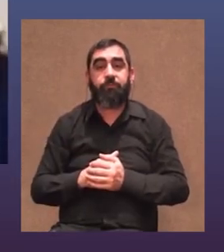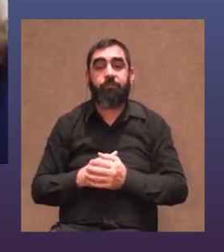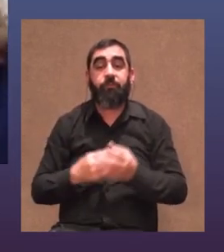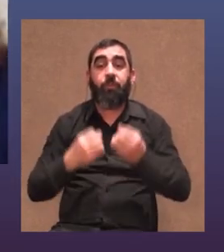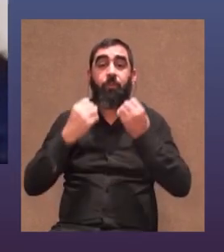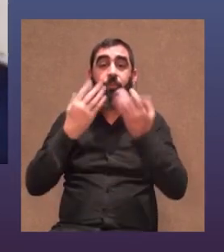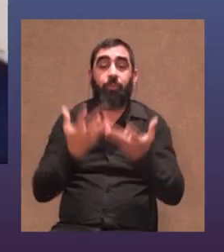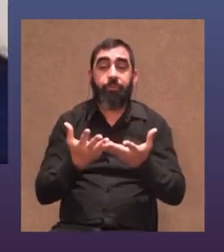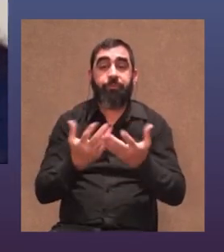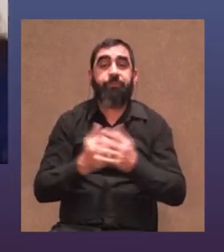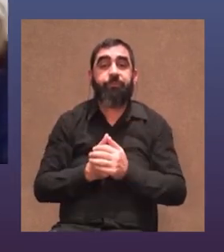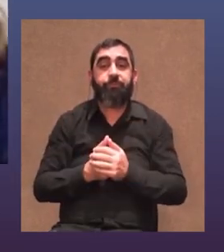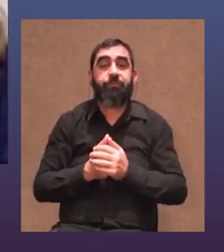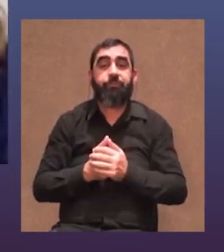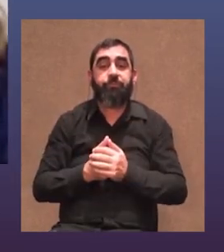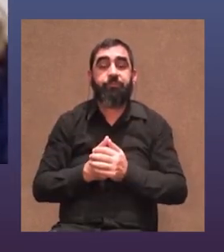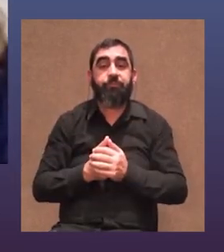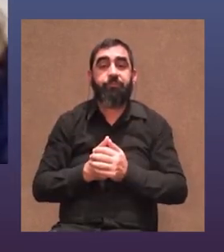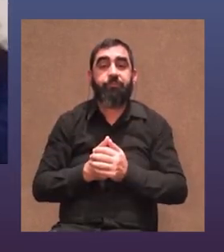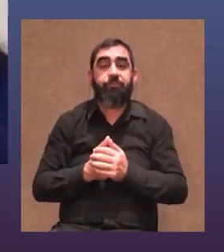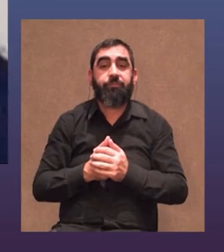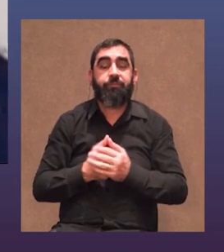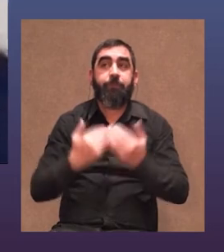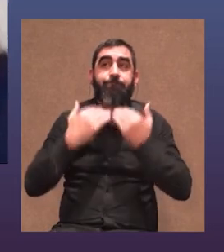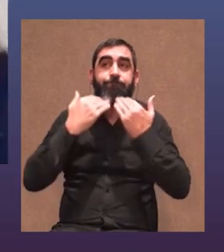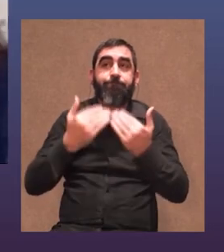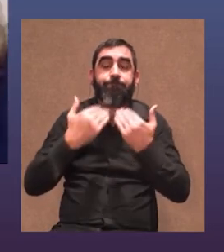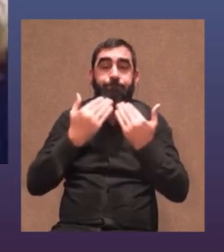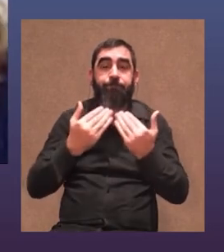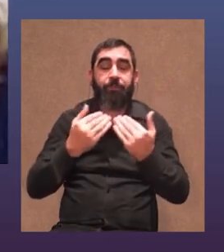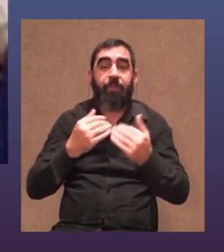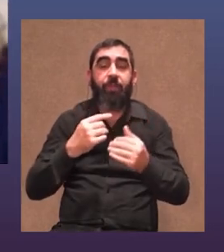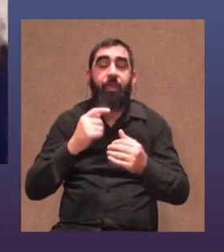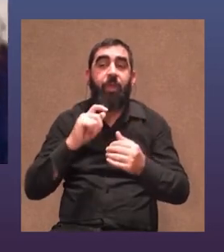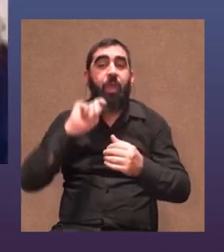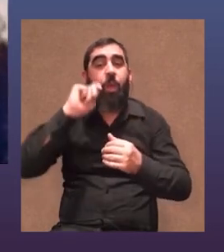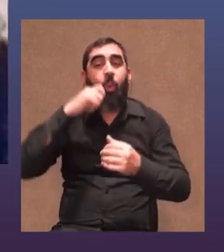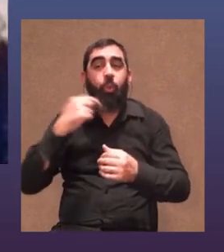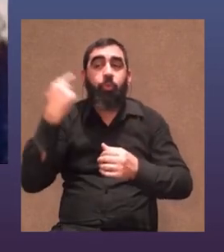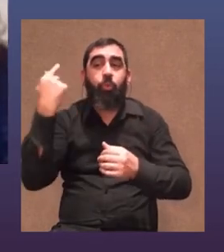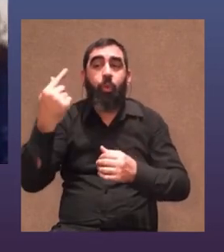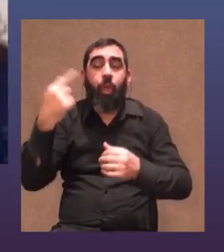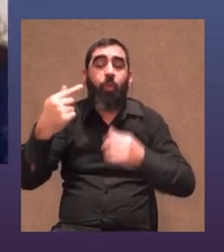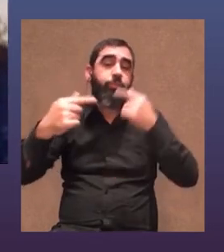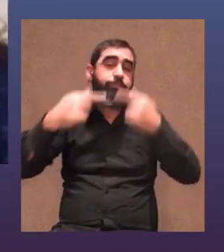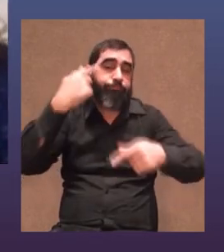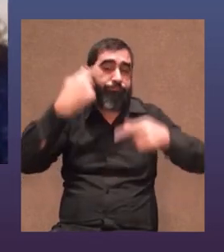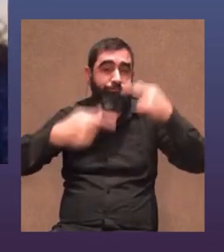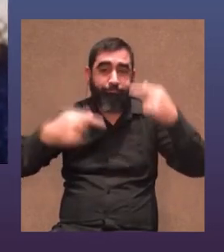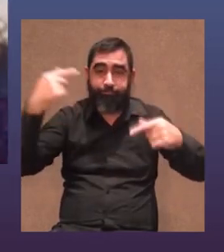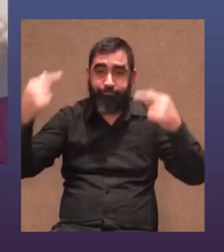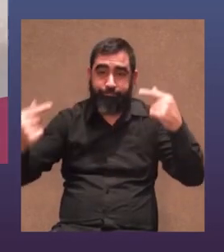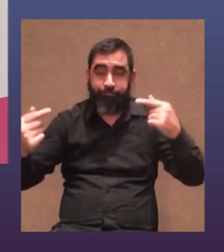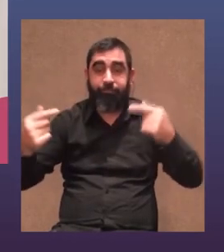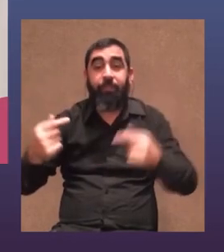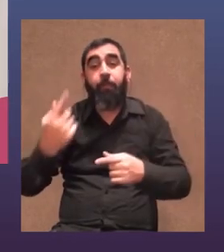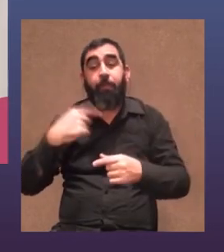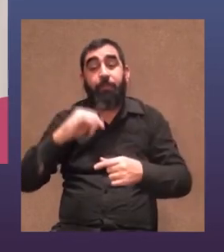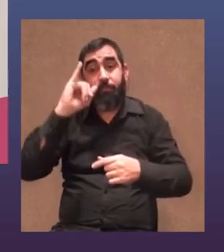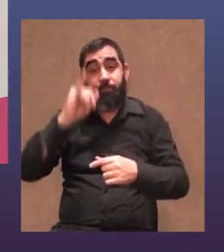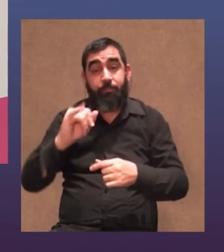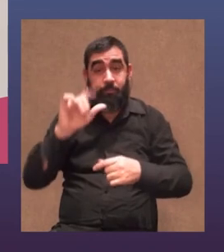Bueno, sí, no sé, los gustos son muy variados. Sin duda